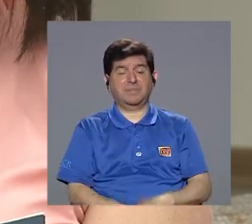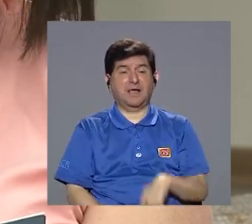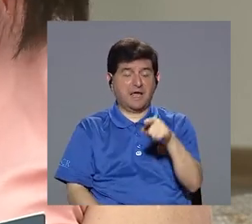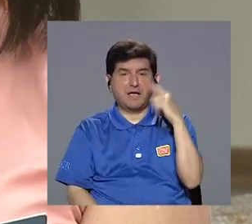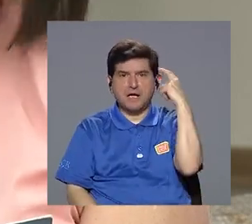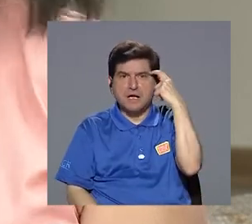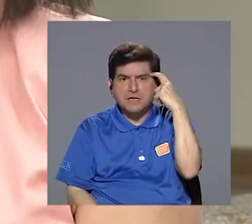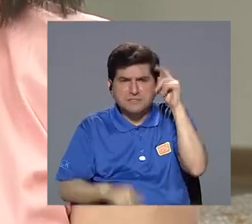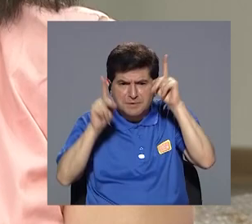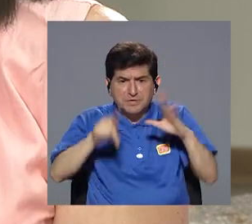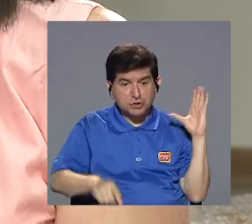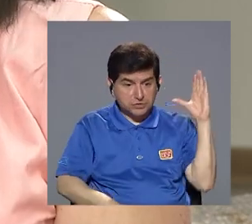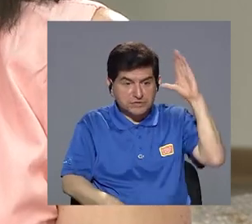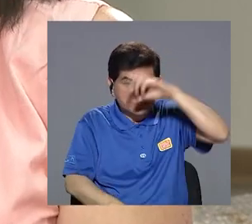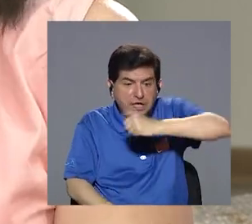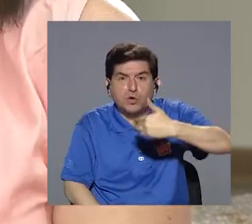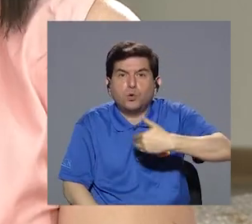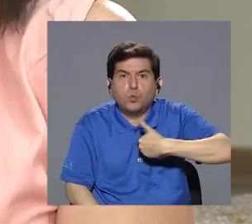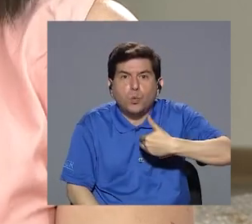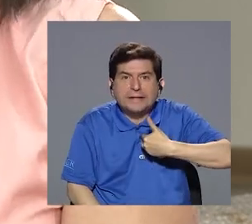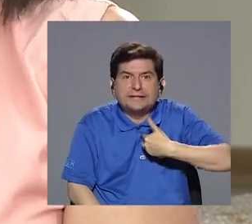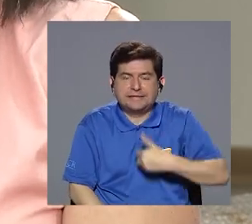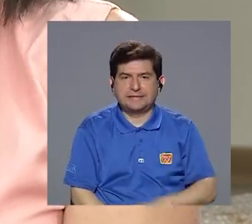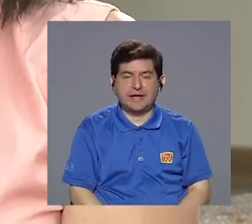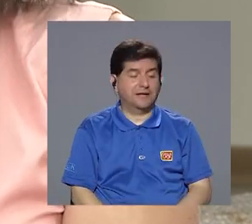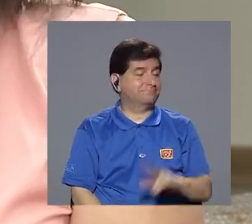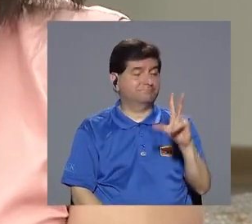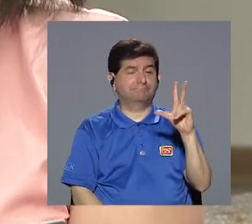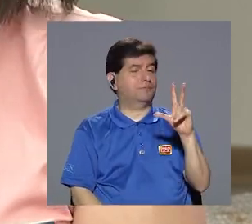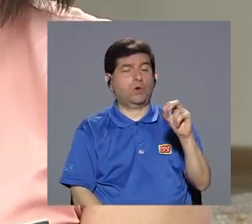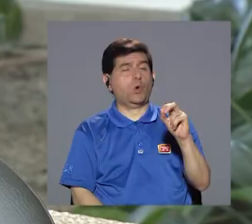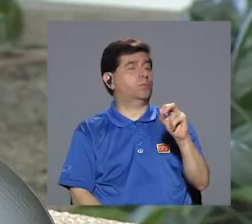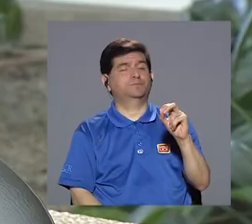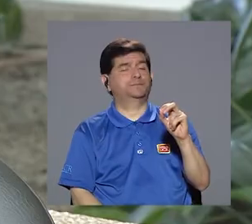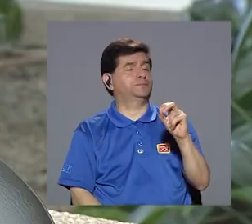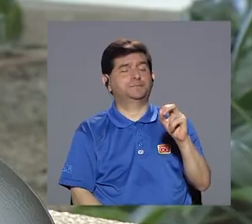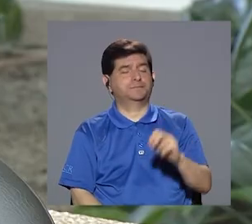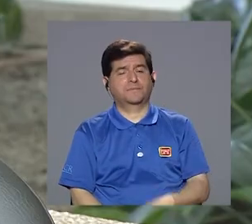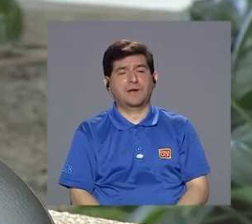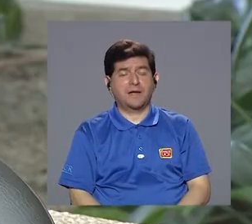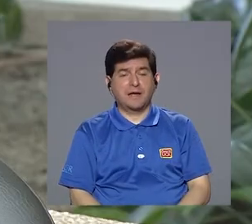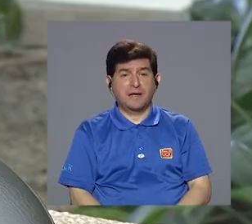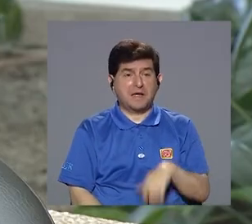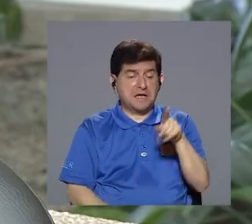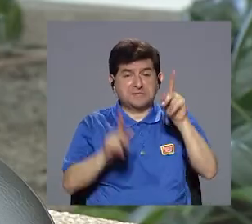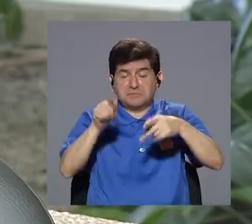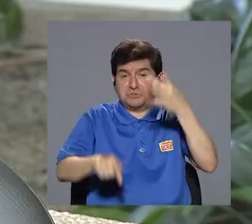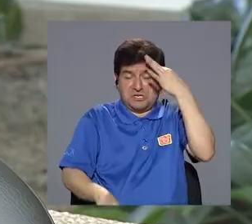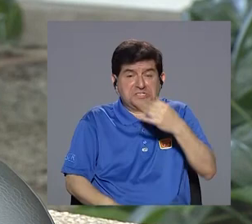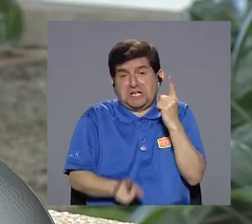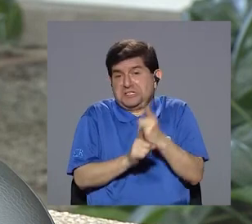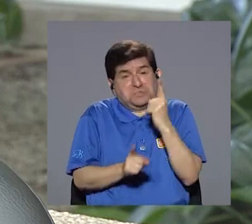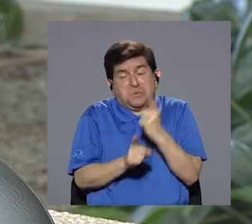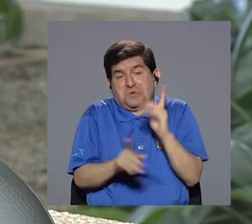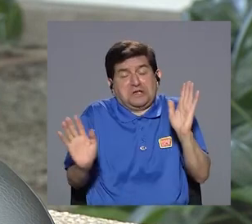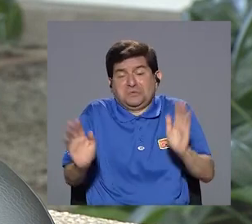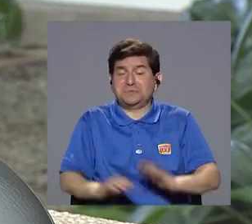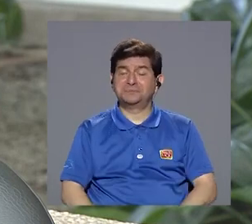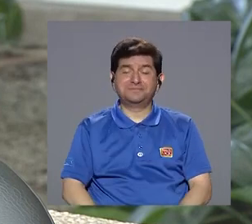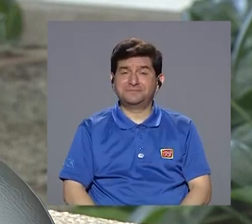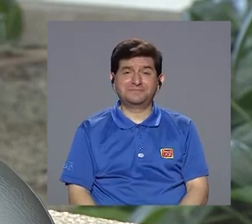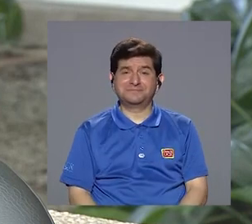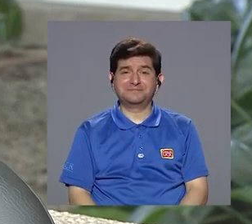caer en esta obsesión? ¿La persona se da cuenta que la tiene o...? No. El problema es que para ellos están en lo correcto.